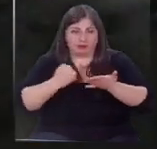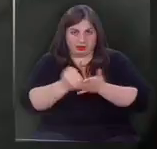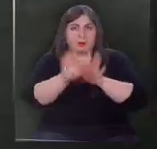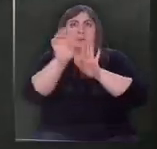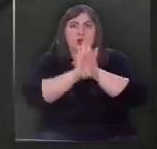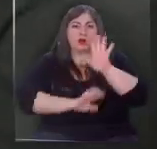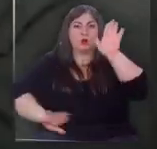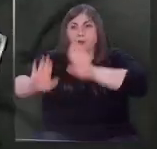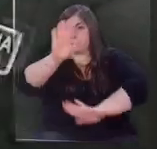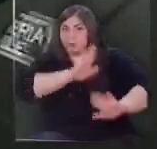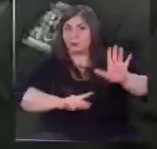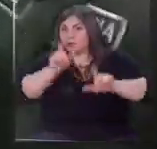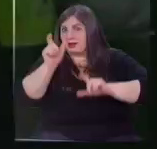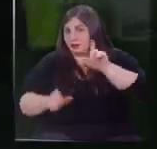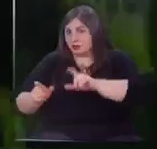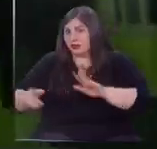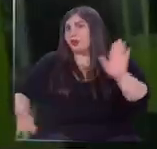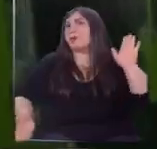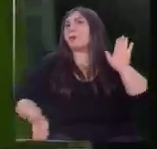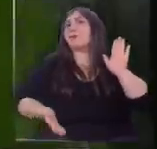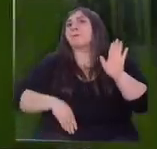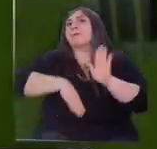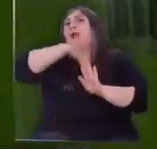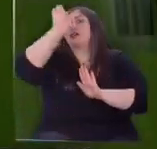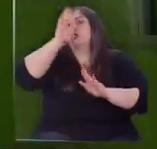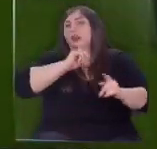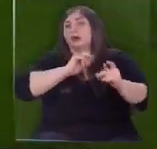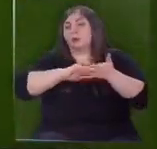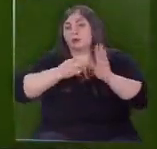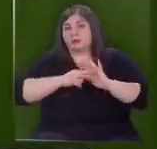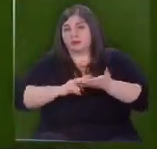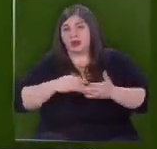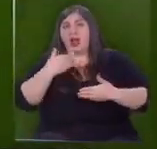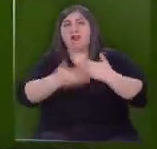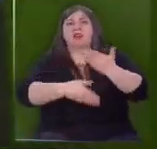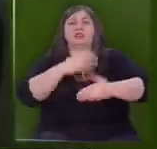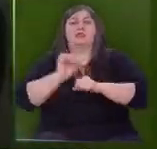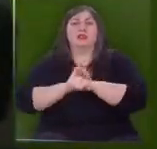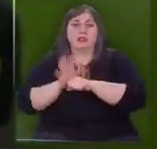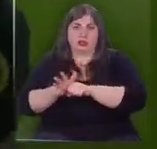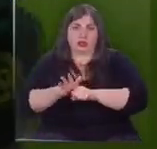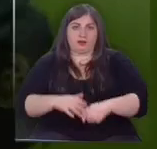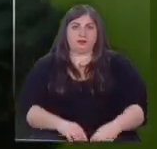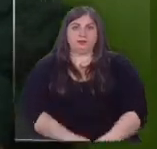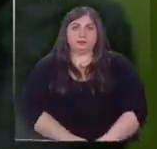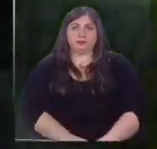para proteger a la población penal de mayor riesgo ante el avance del coronavirus.